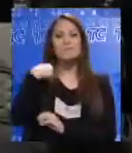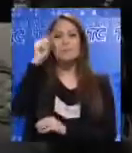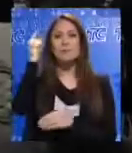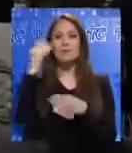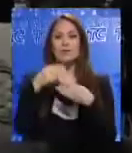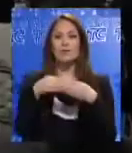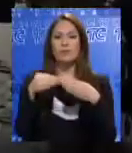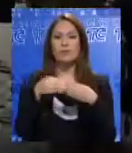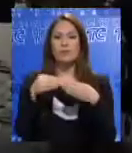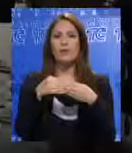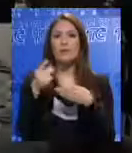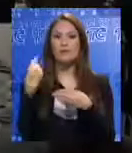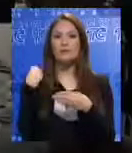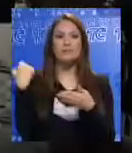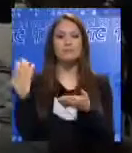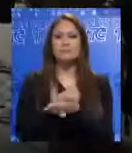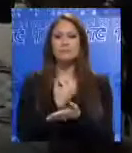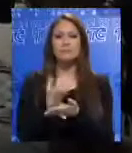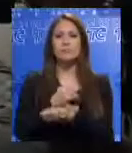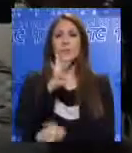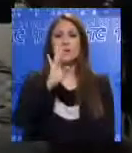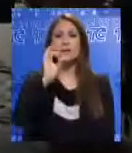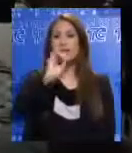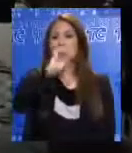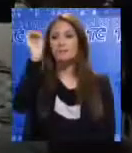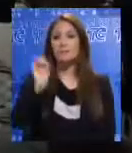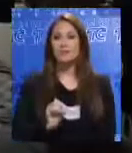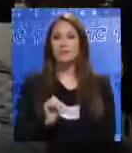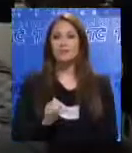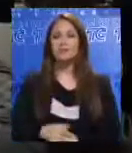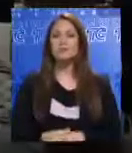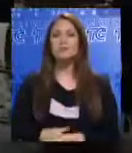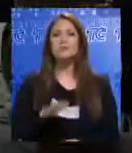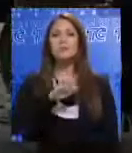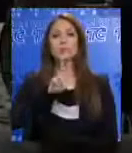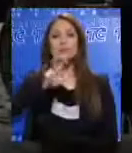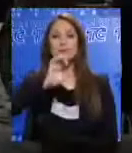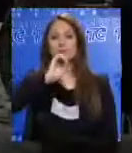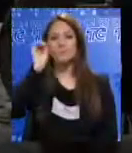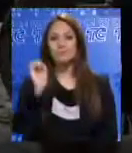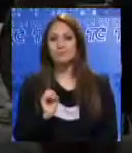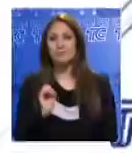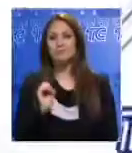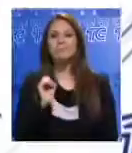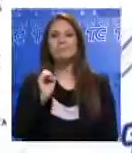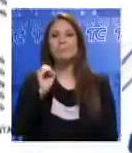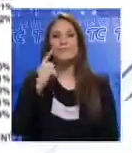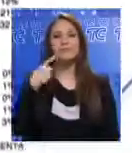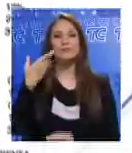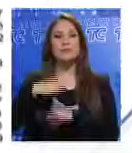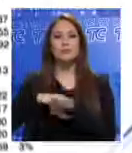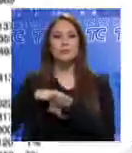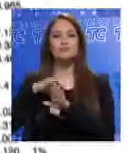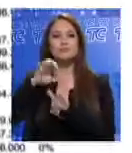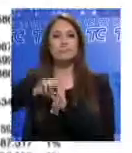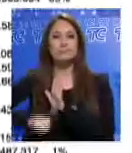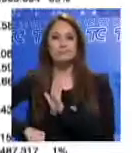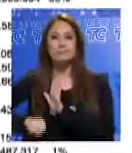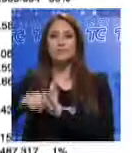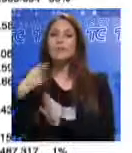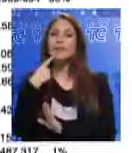entre activo corriente 47% y activo no corriente 53%. El pasivo es